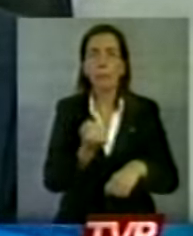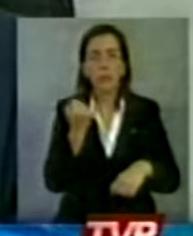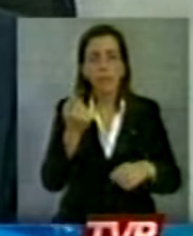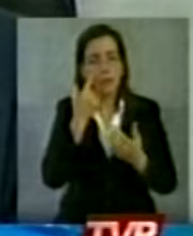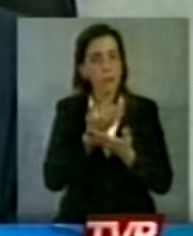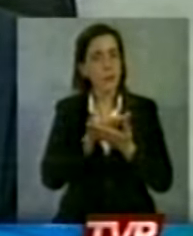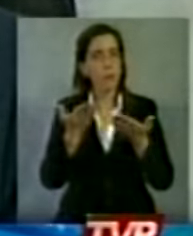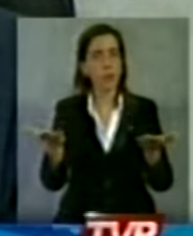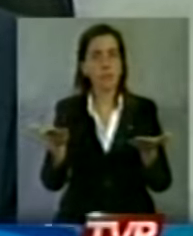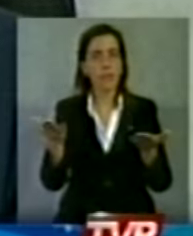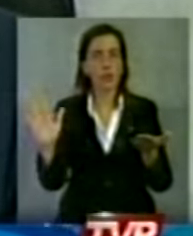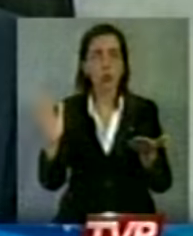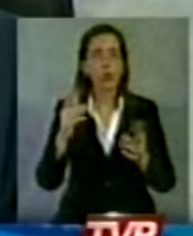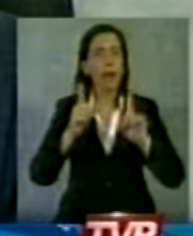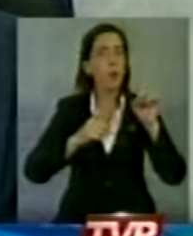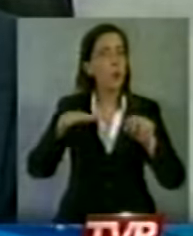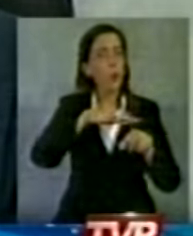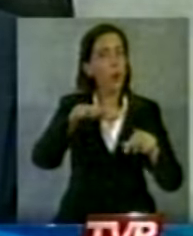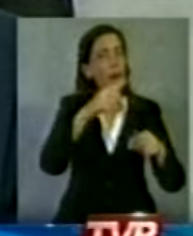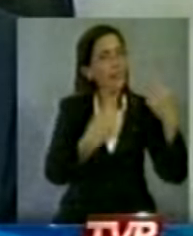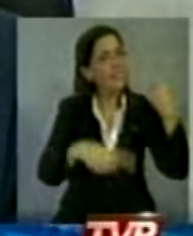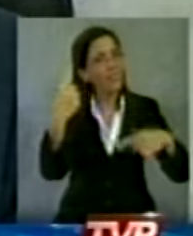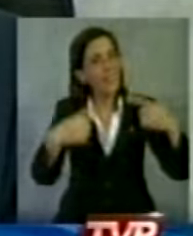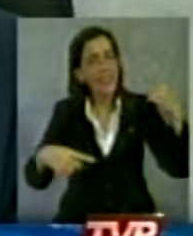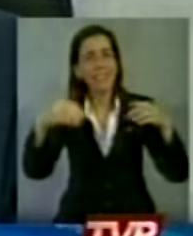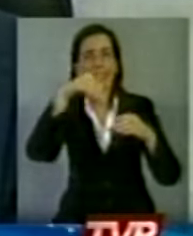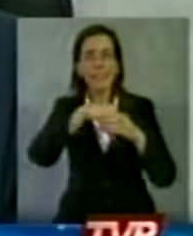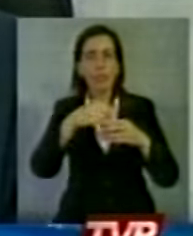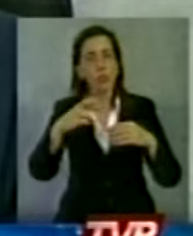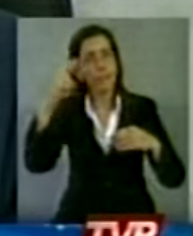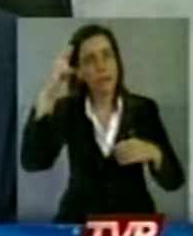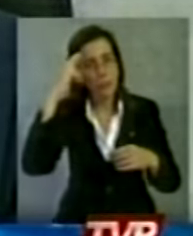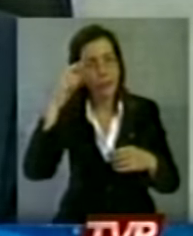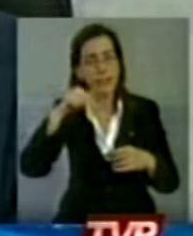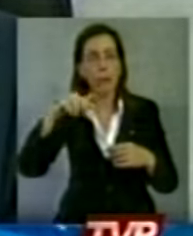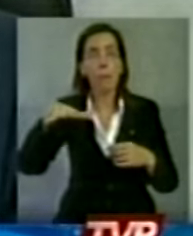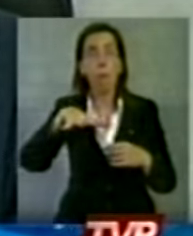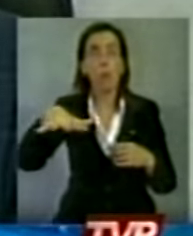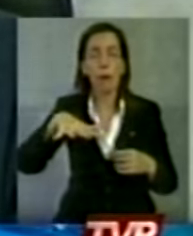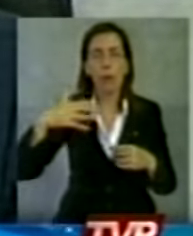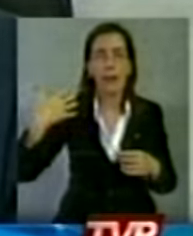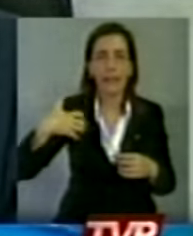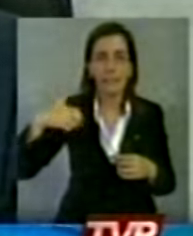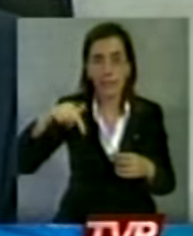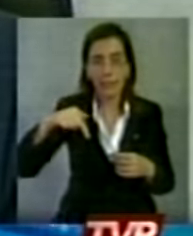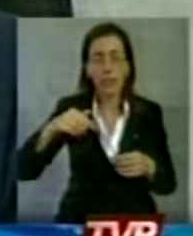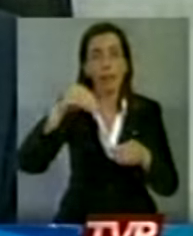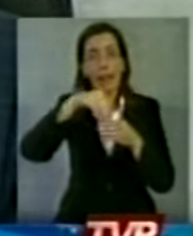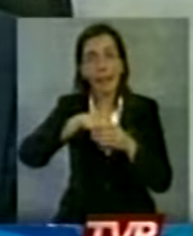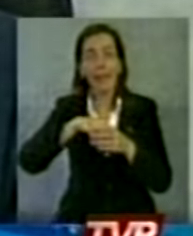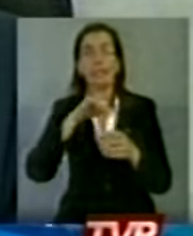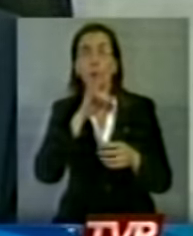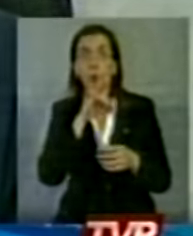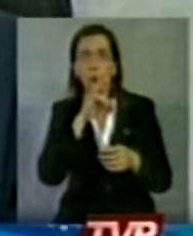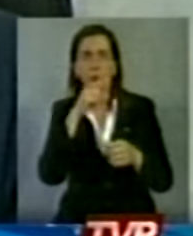fecunda. Valles y llanuras, pueblos originarios, criollos e inmigrantes